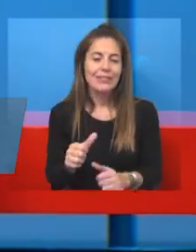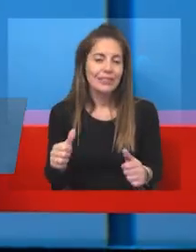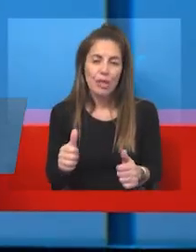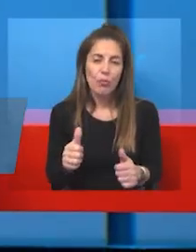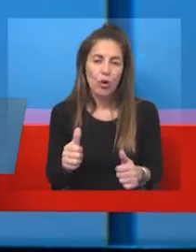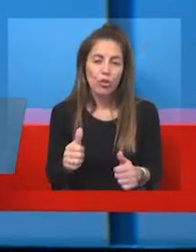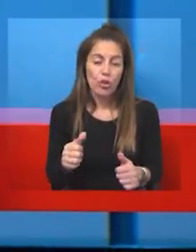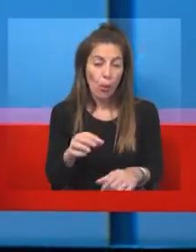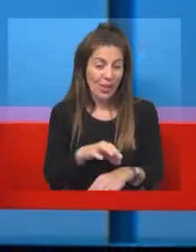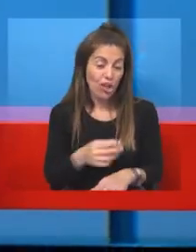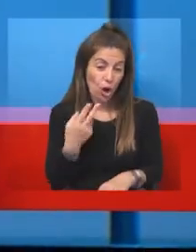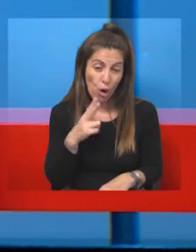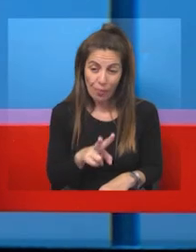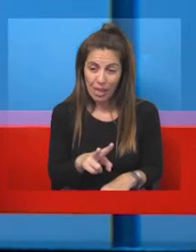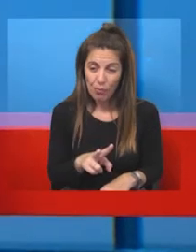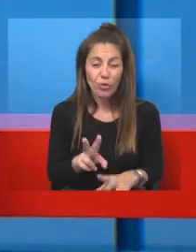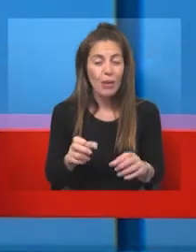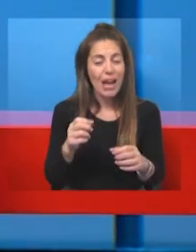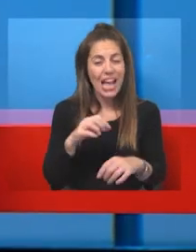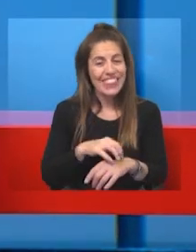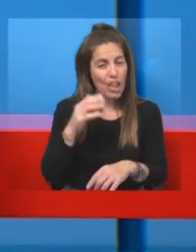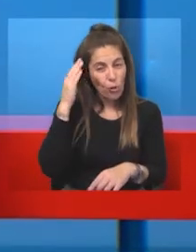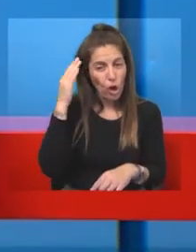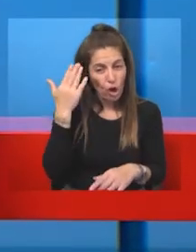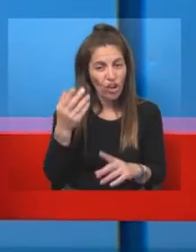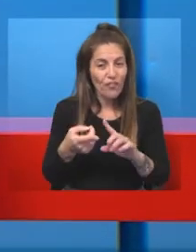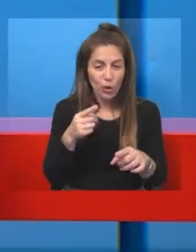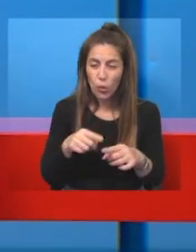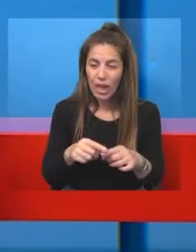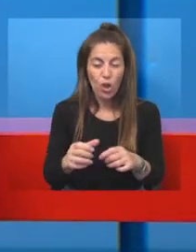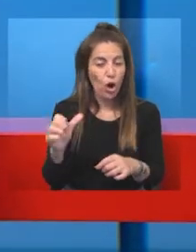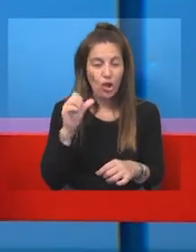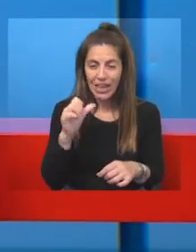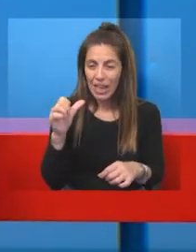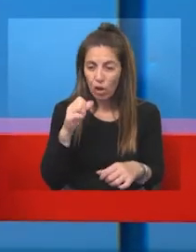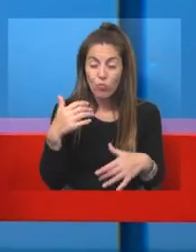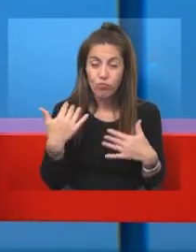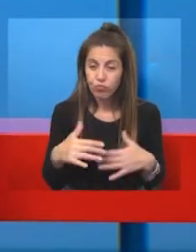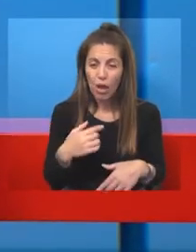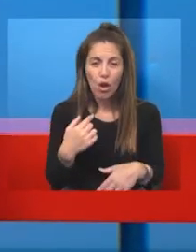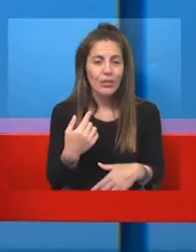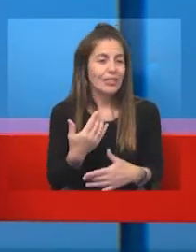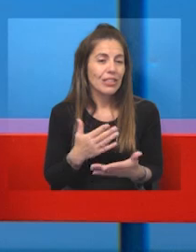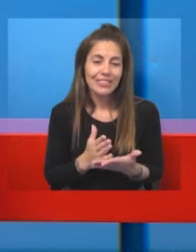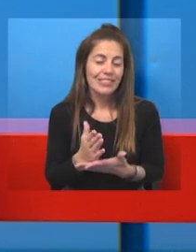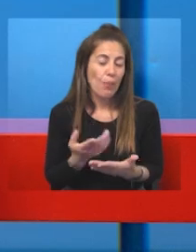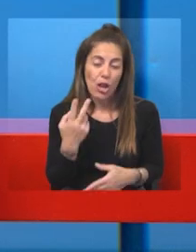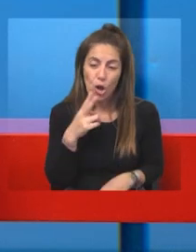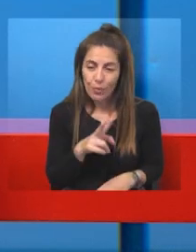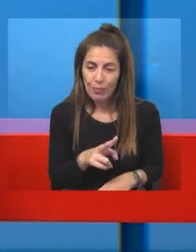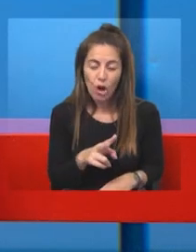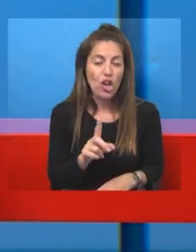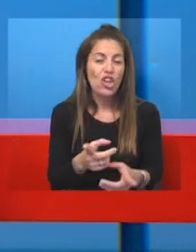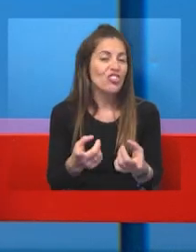este lo vemos no des el punto de vista neurológico los problemas vinculados con el alcoholismo son pan nuestro de cada día este igual no se